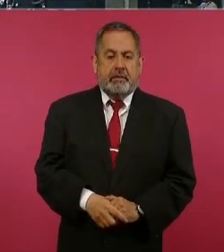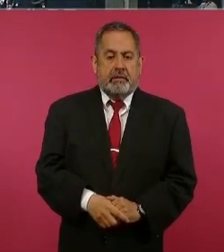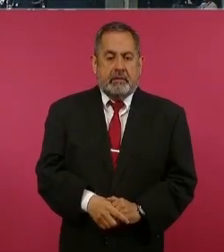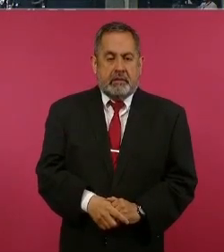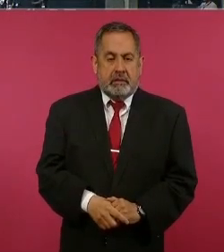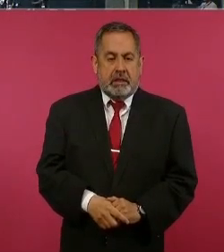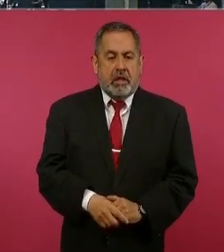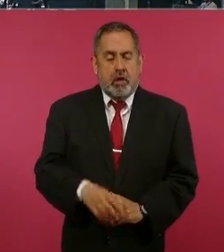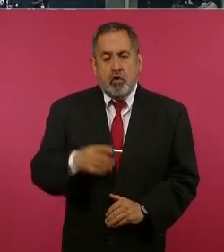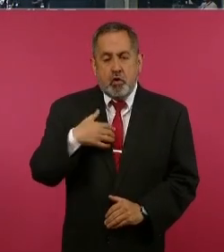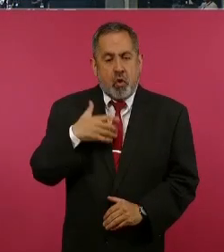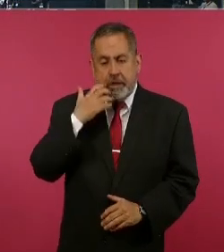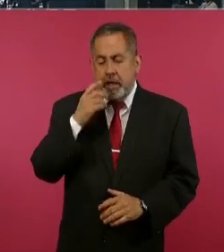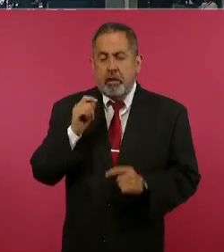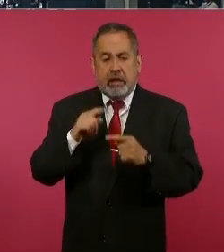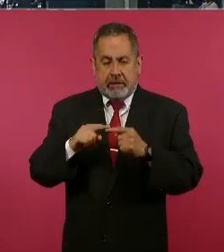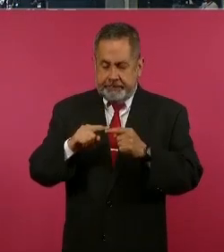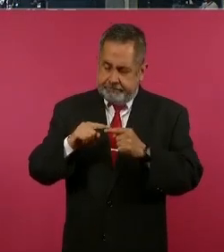quiero cerrar mi ciclo.